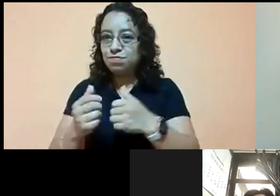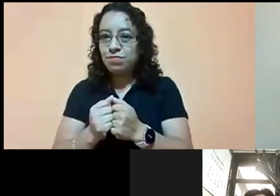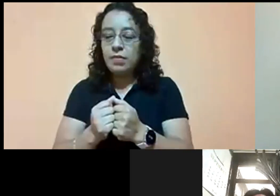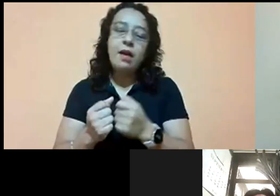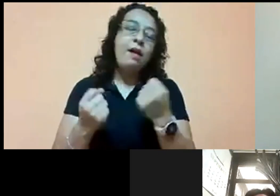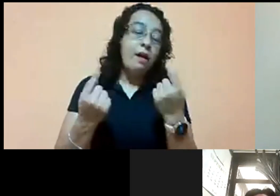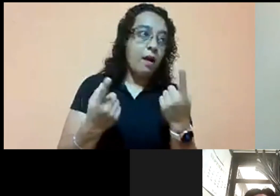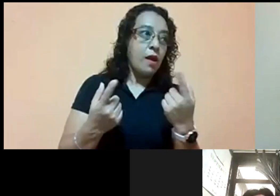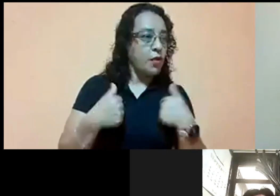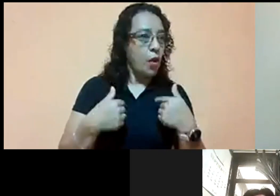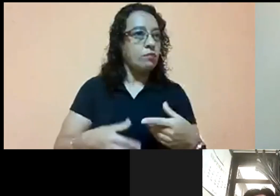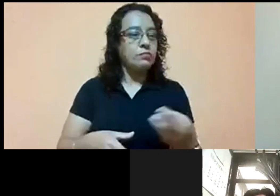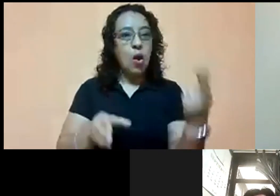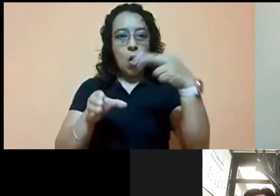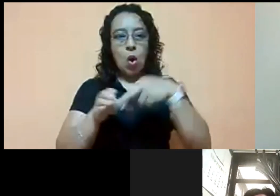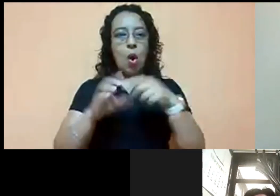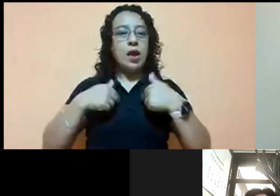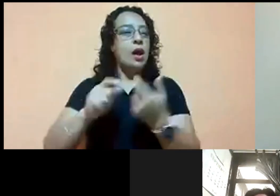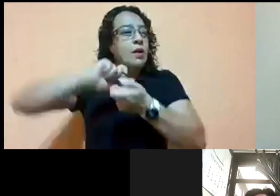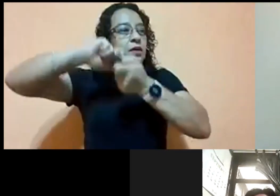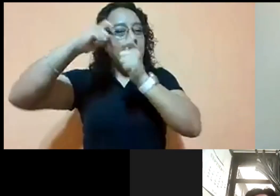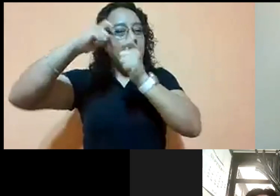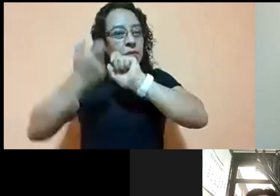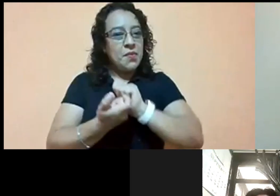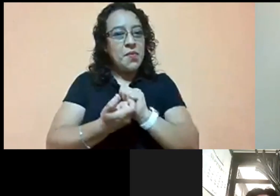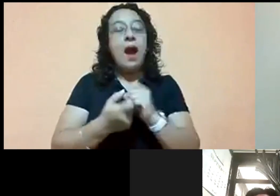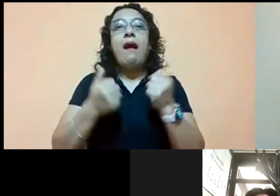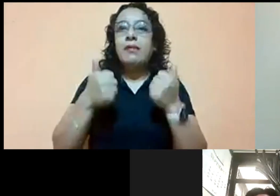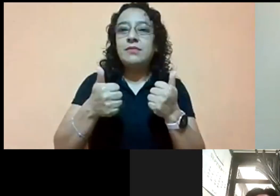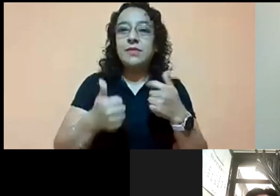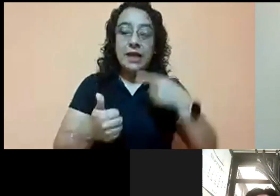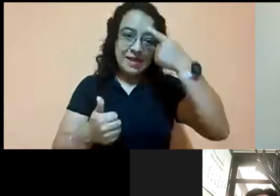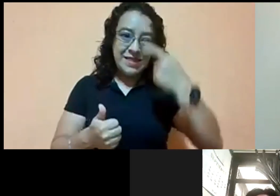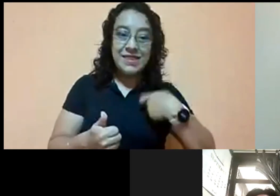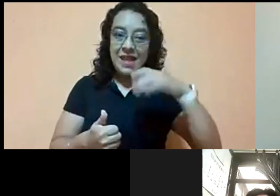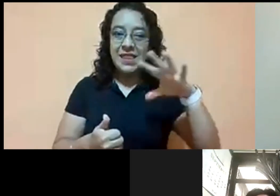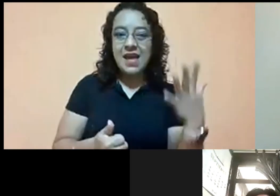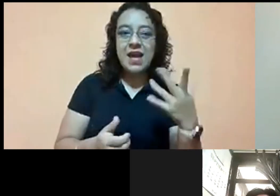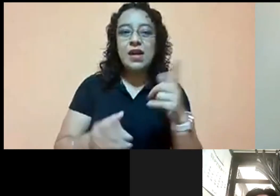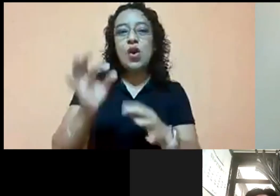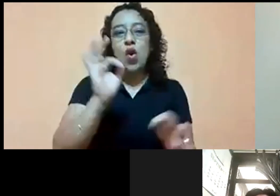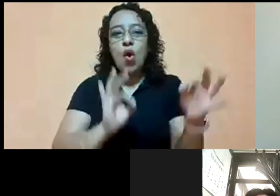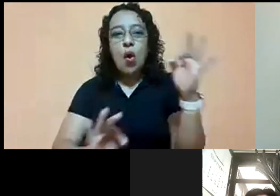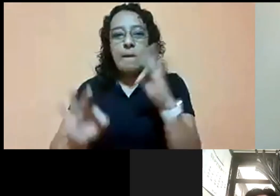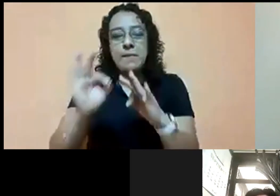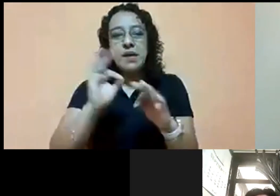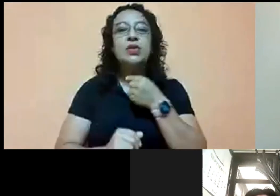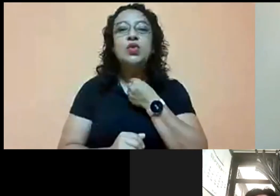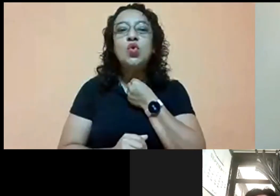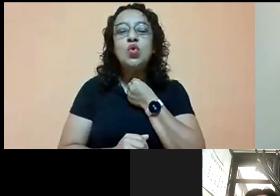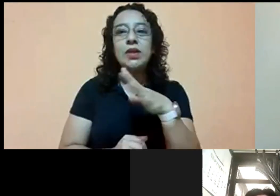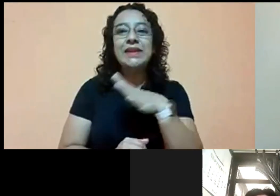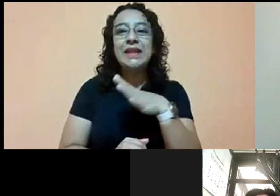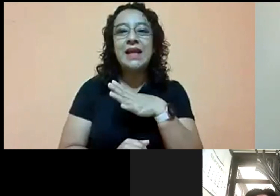sean partícipes de este cambio. El día de ayer dio inicio a este curso y tenemos participantes de